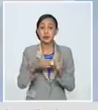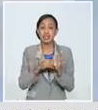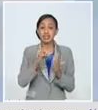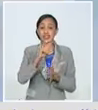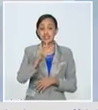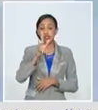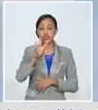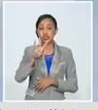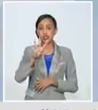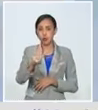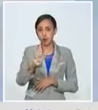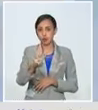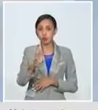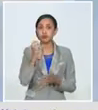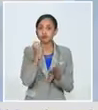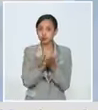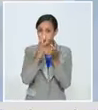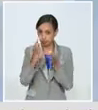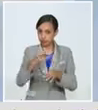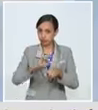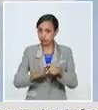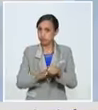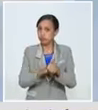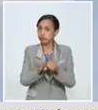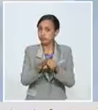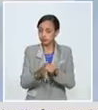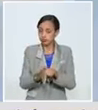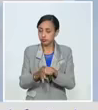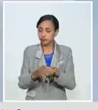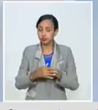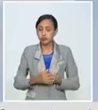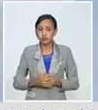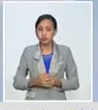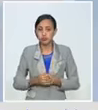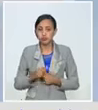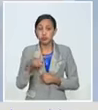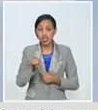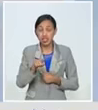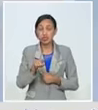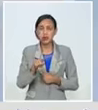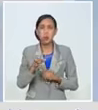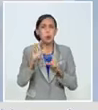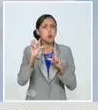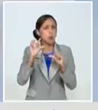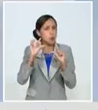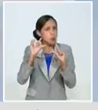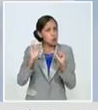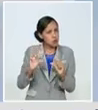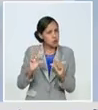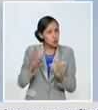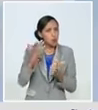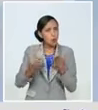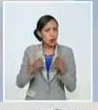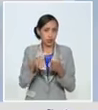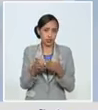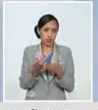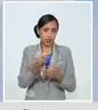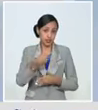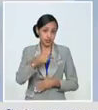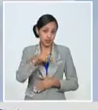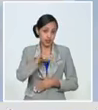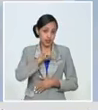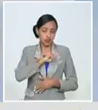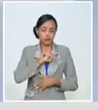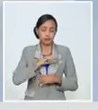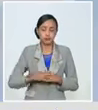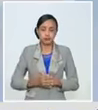3.334. Una cifra discretamente inferior a la del día de ayer. Estamos hablando